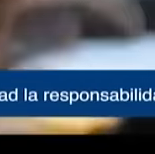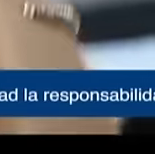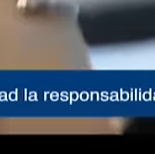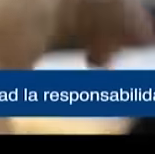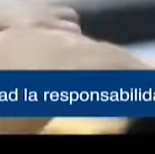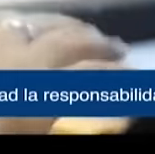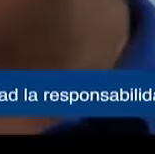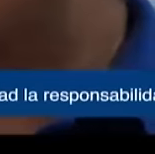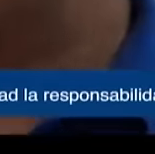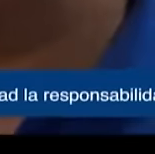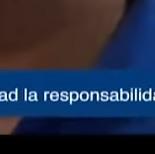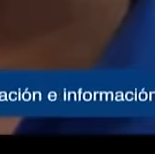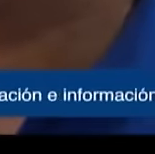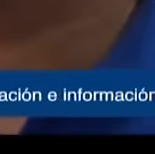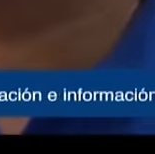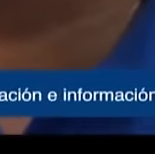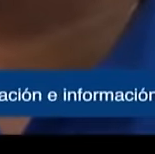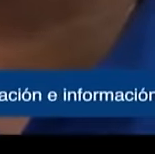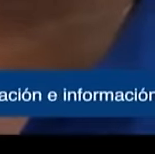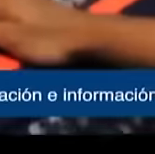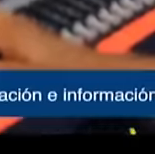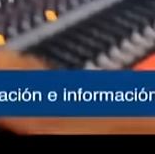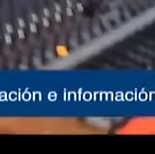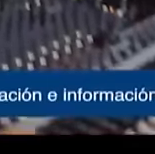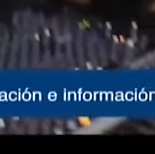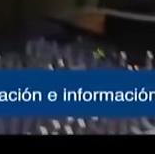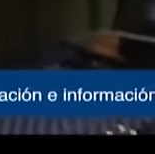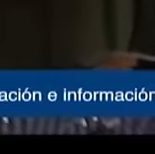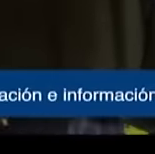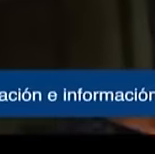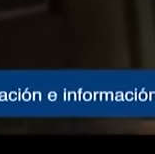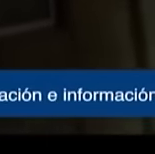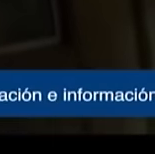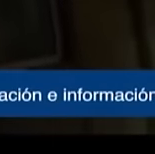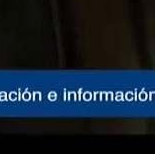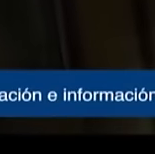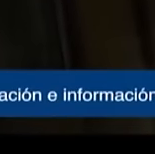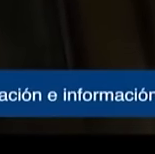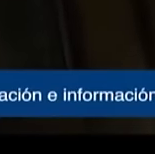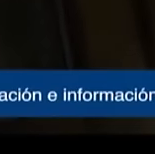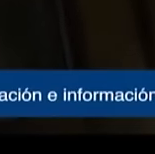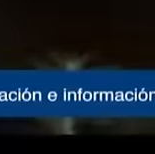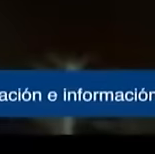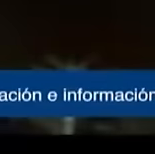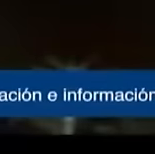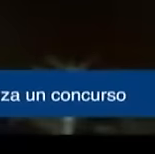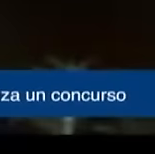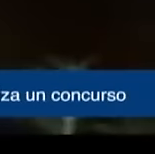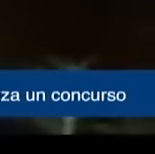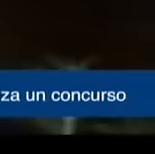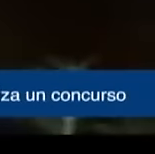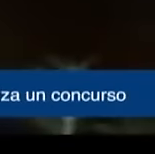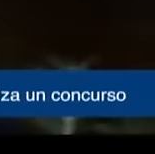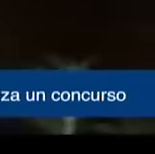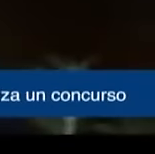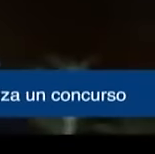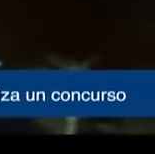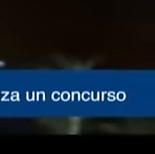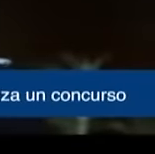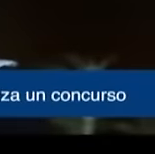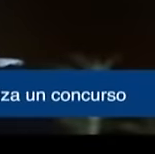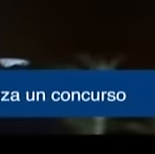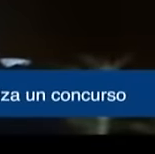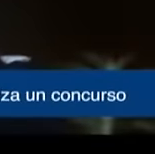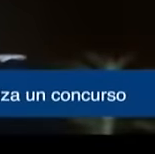la sociedad la responsabilidad de defender y ejercer los derechos a la comunicación e información. Por primera vez en la historia